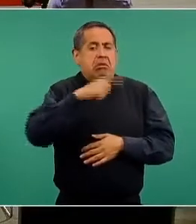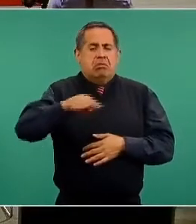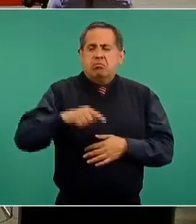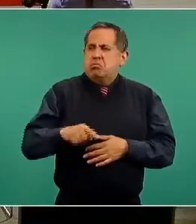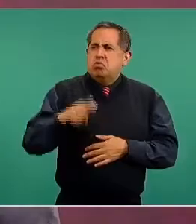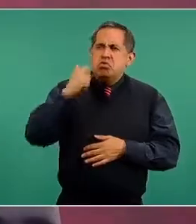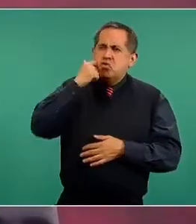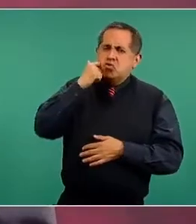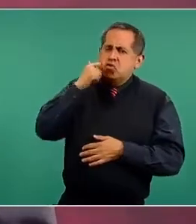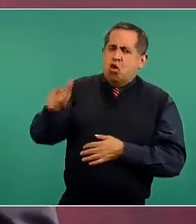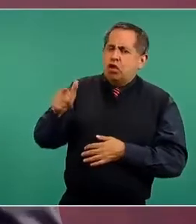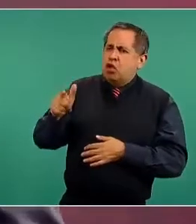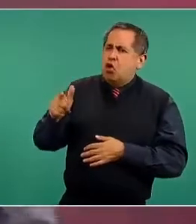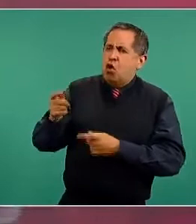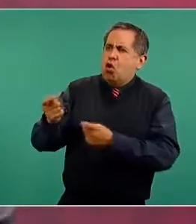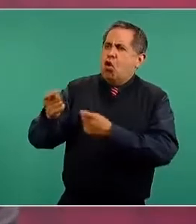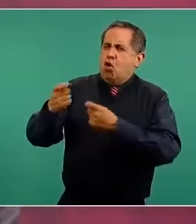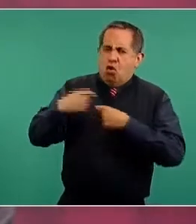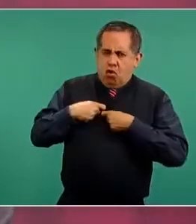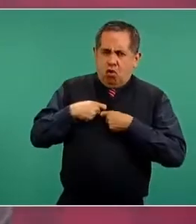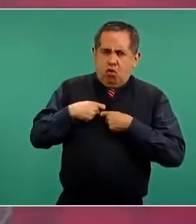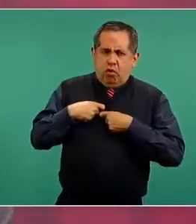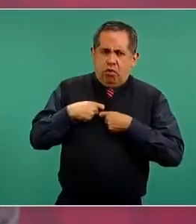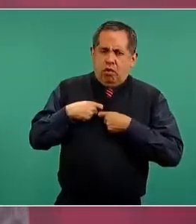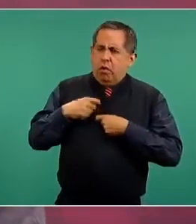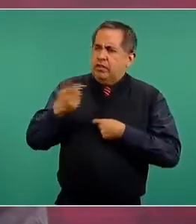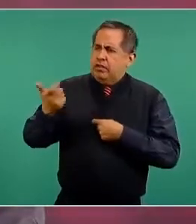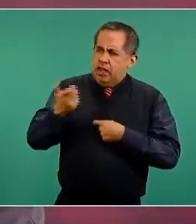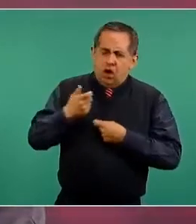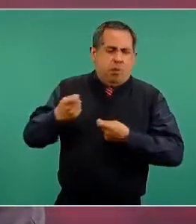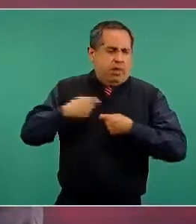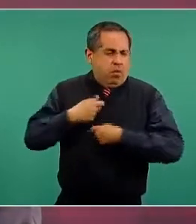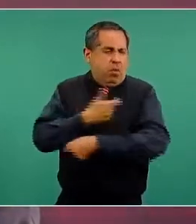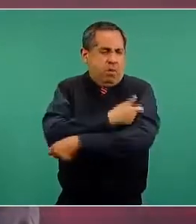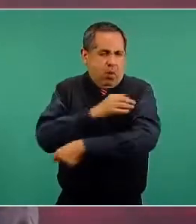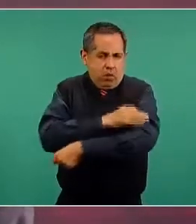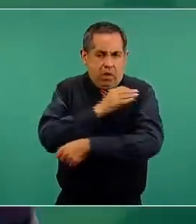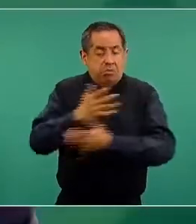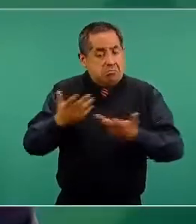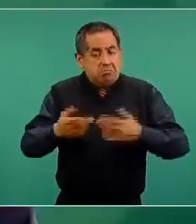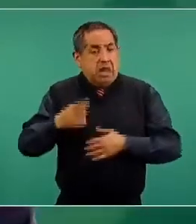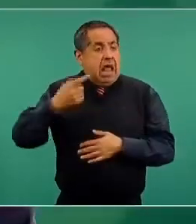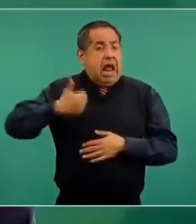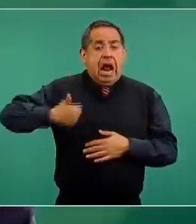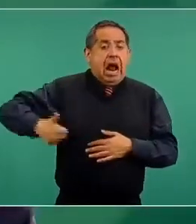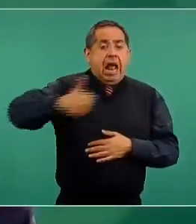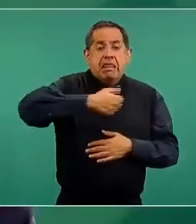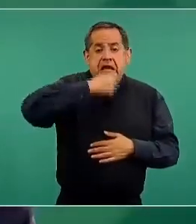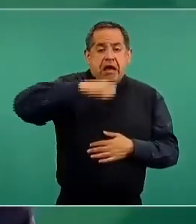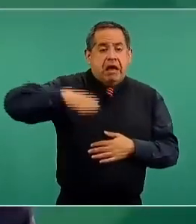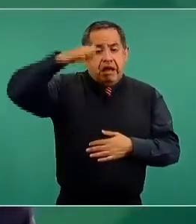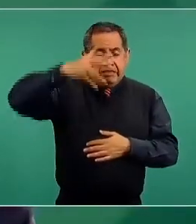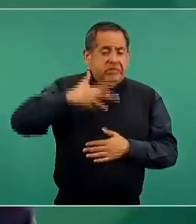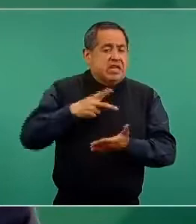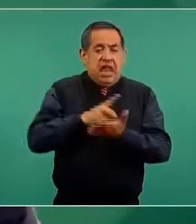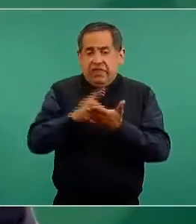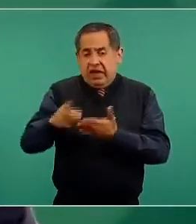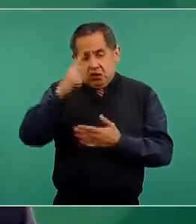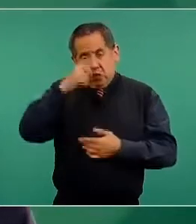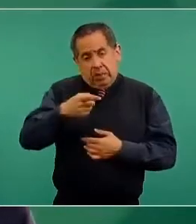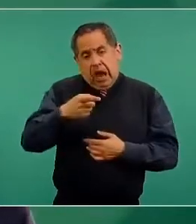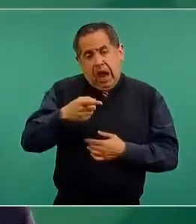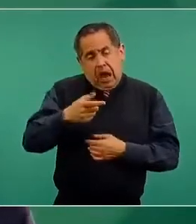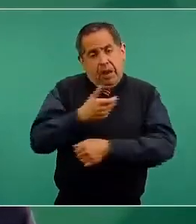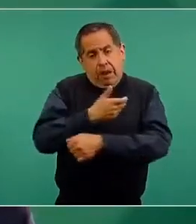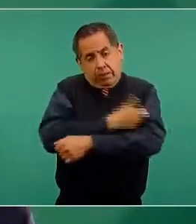no recibo el programa, pero me debo vacunar. Y toda persona adulta mayor tiene derecho a vacunarse. Y nos interesa